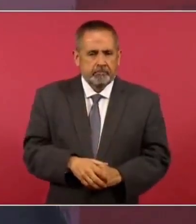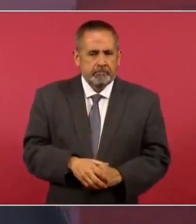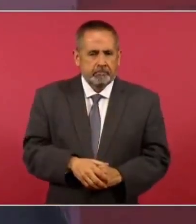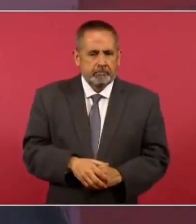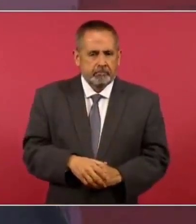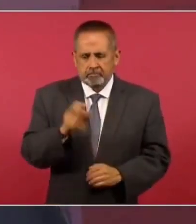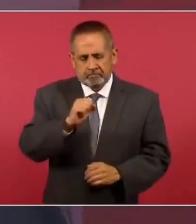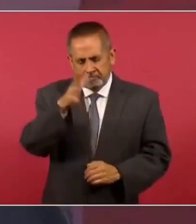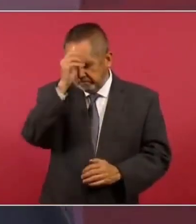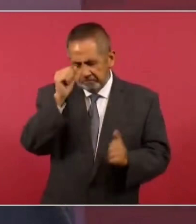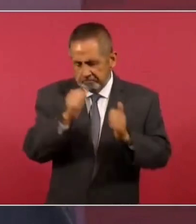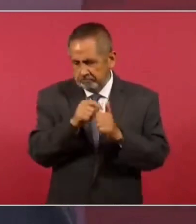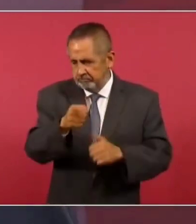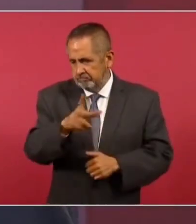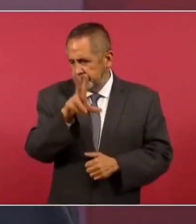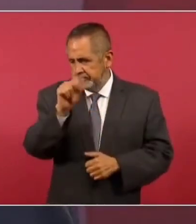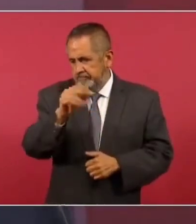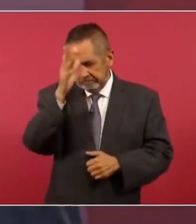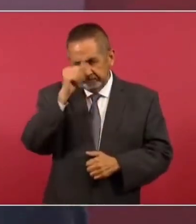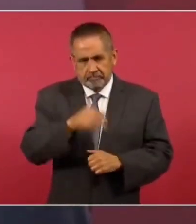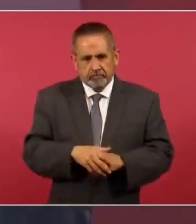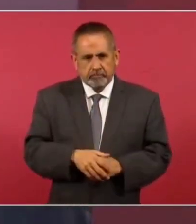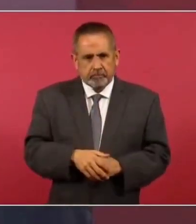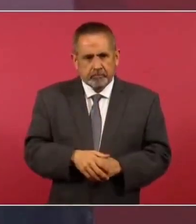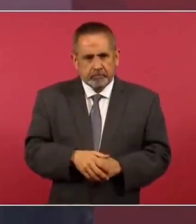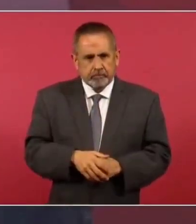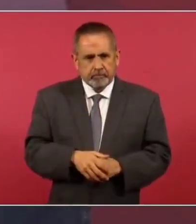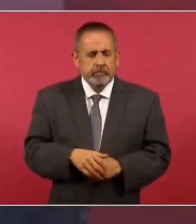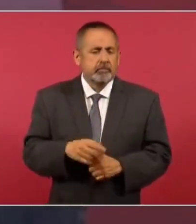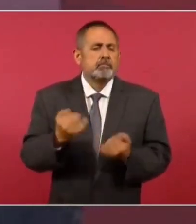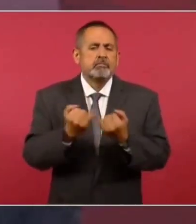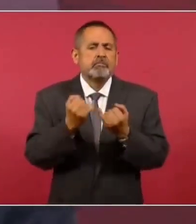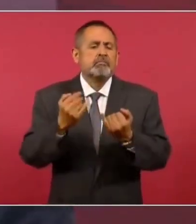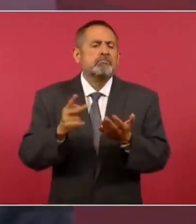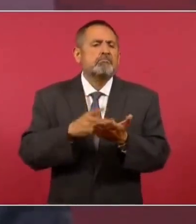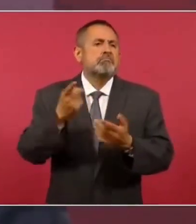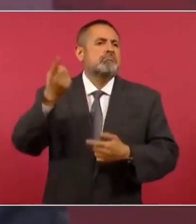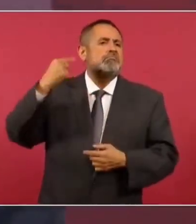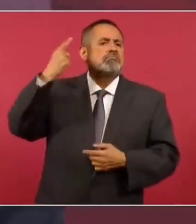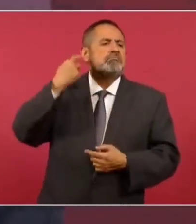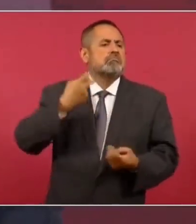No estoy de acuerdo. Es que yo ya lo padecí.